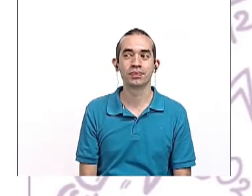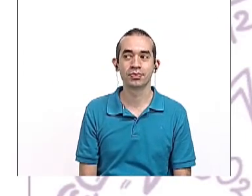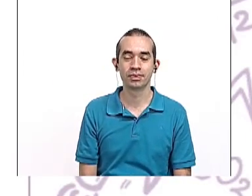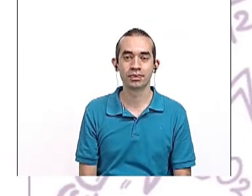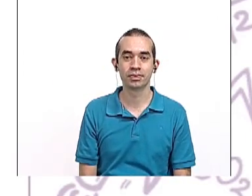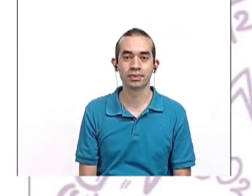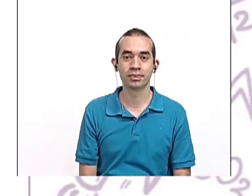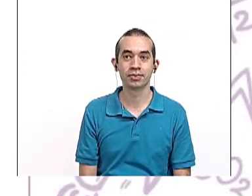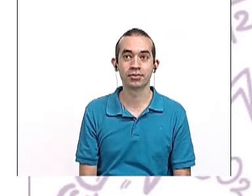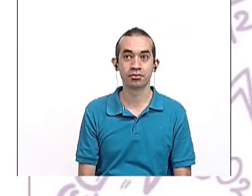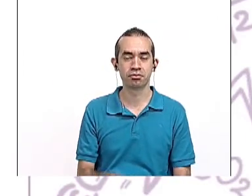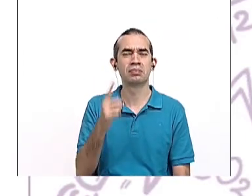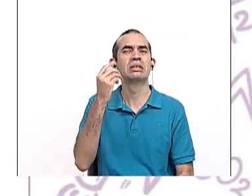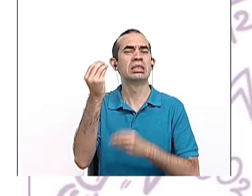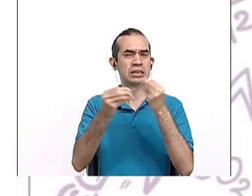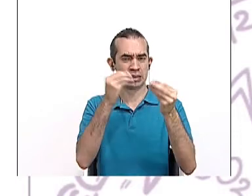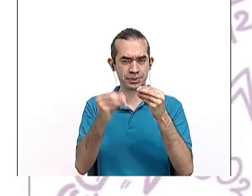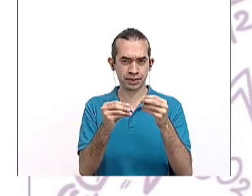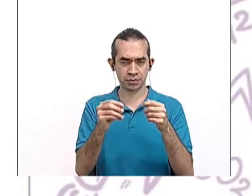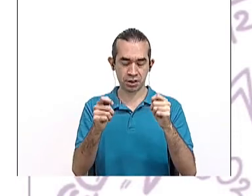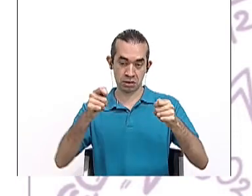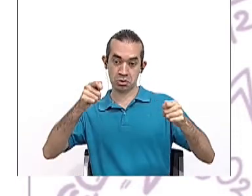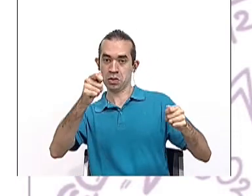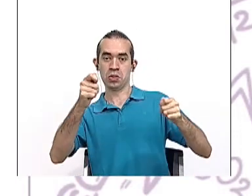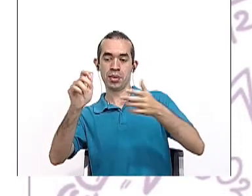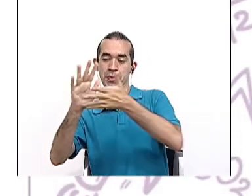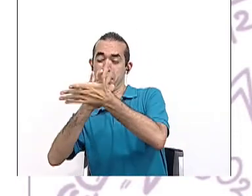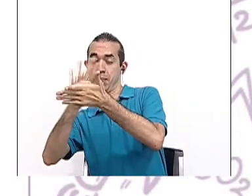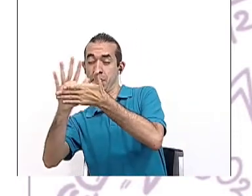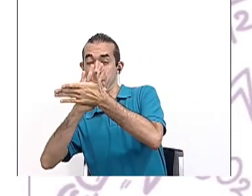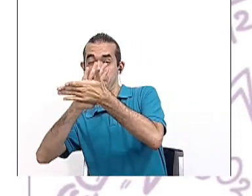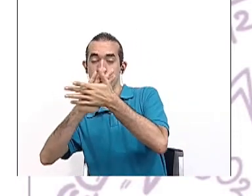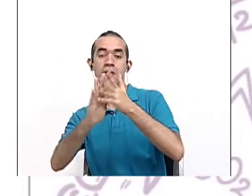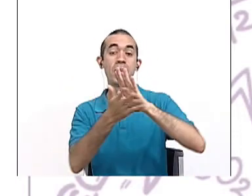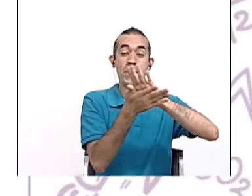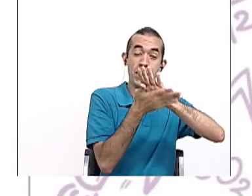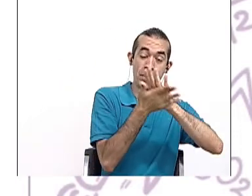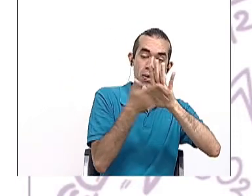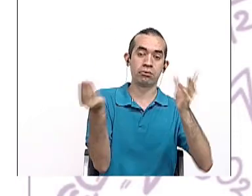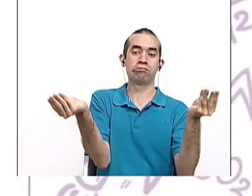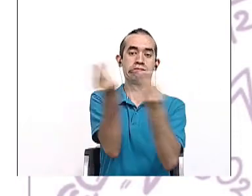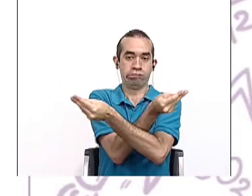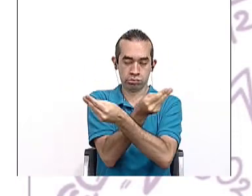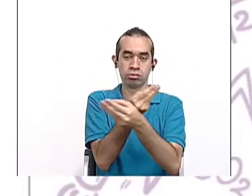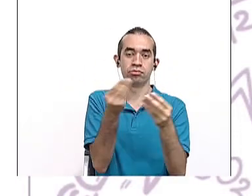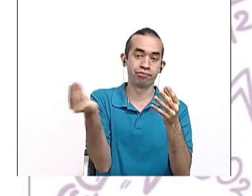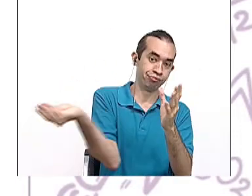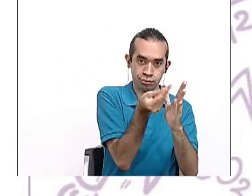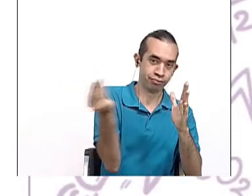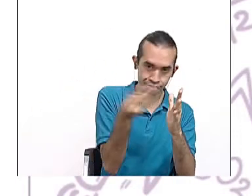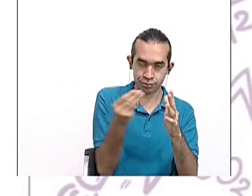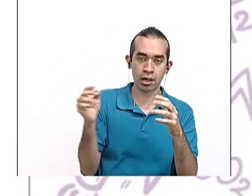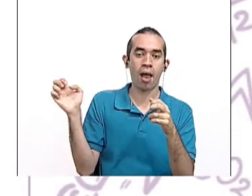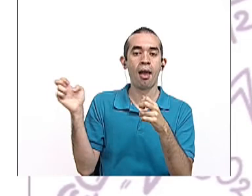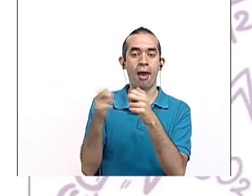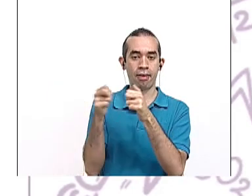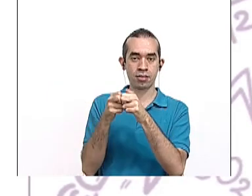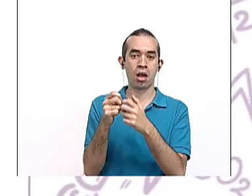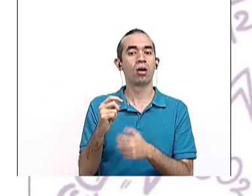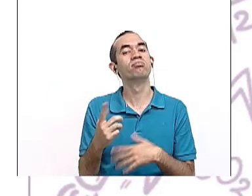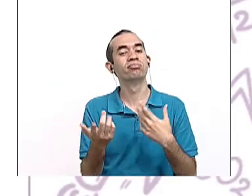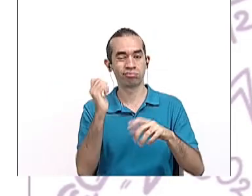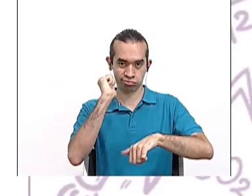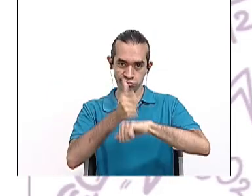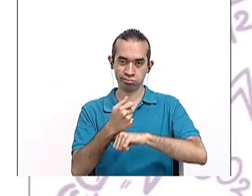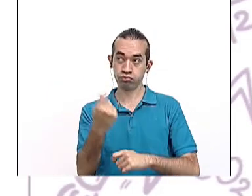Aquí estamos pasando carga de una de las superficies a la otra. Por tanto, una de las paletas va a tener carga positiva y